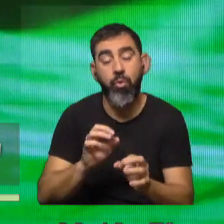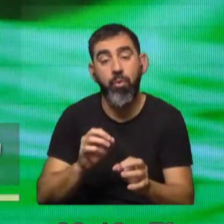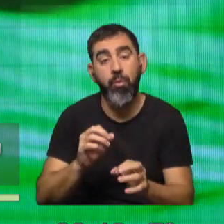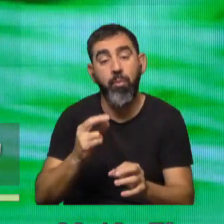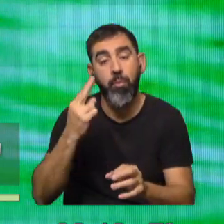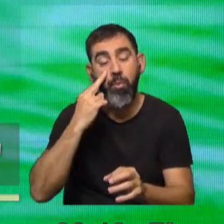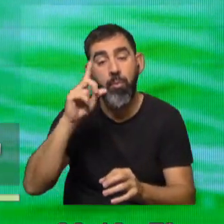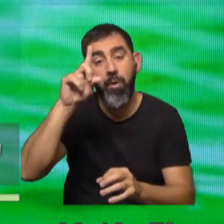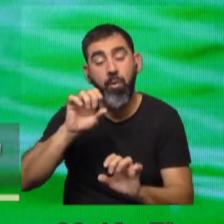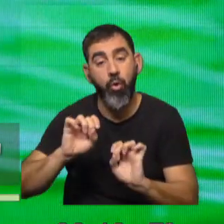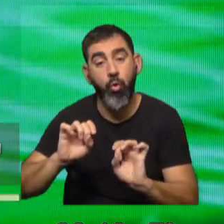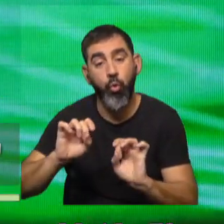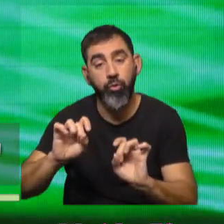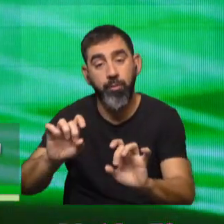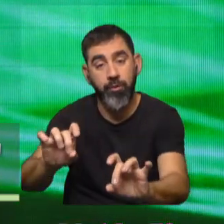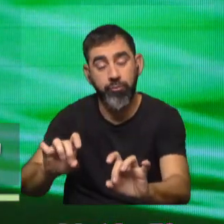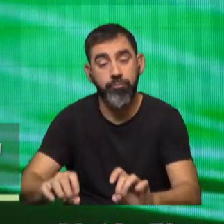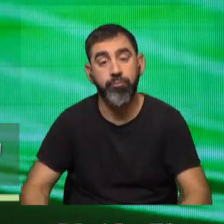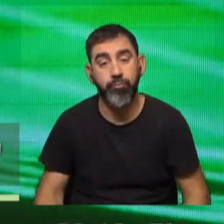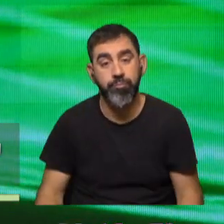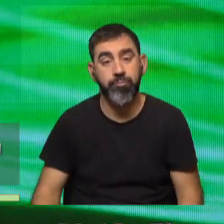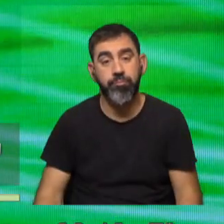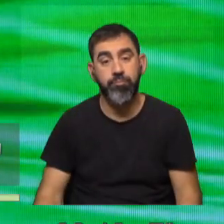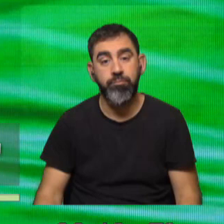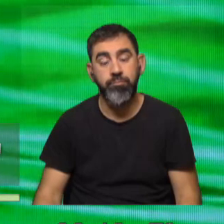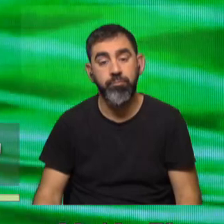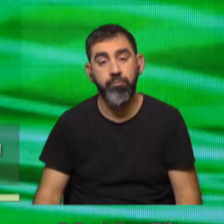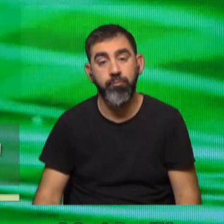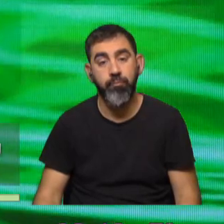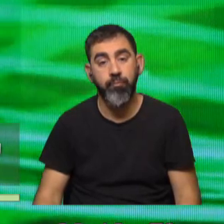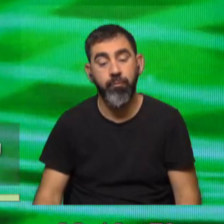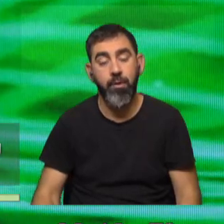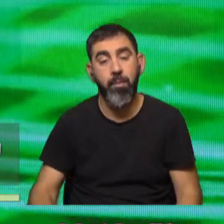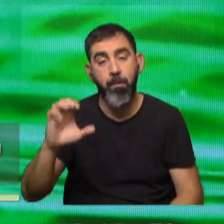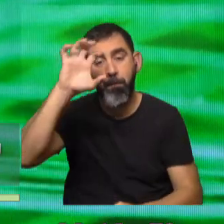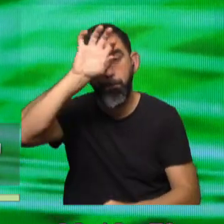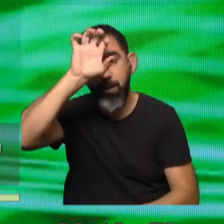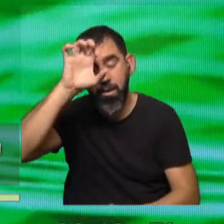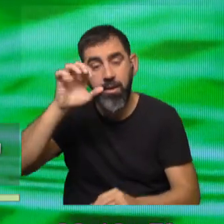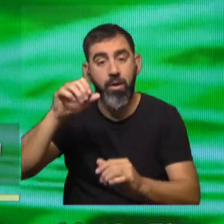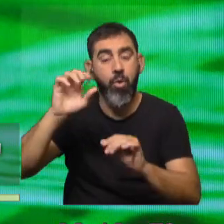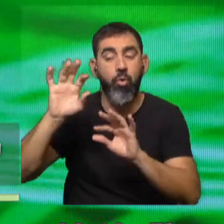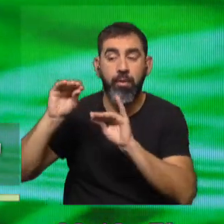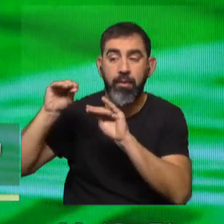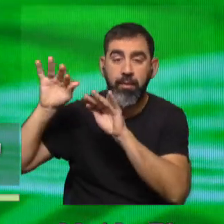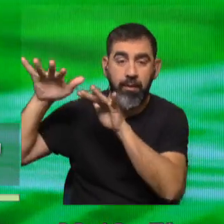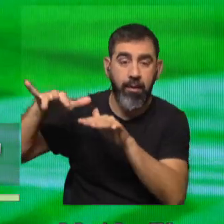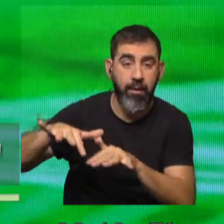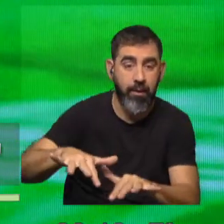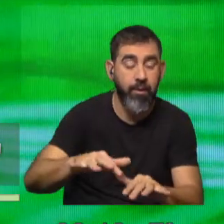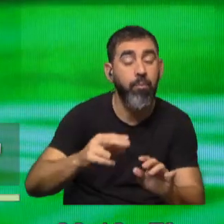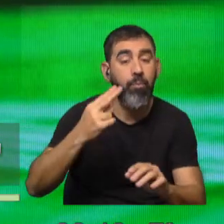de esa Fuente de Agua por contaminación por ejemplo de desechos mineros o relaves de lodos tener